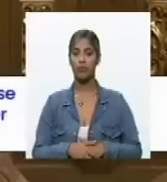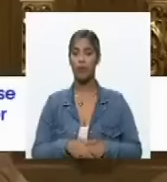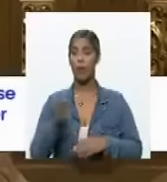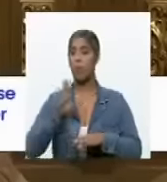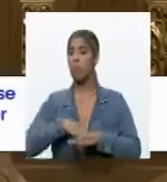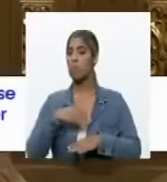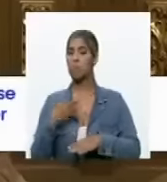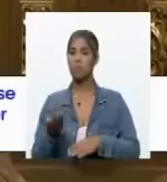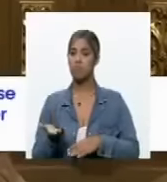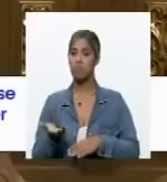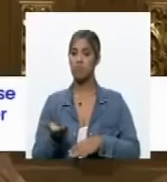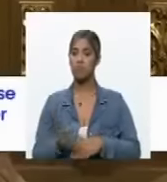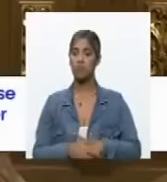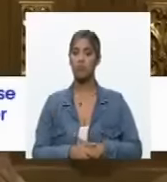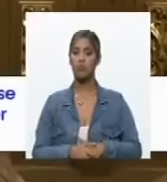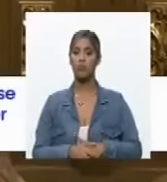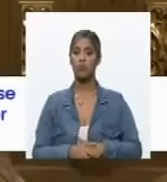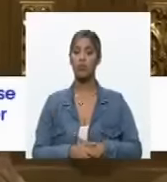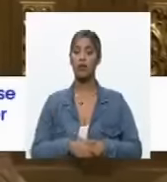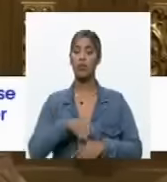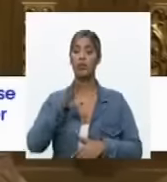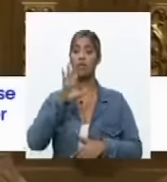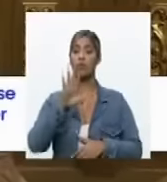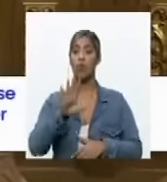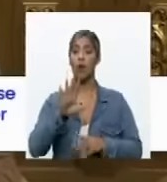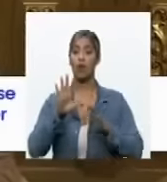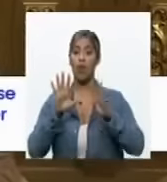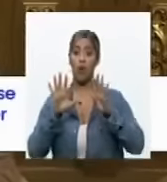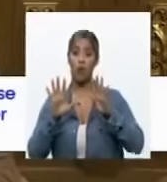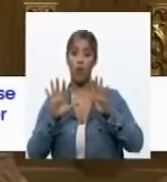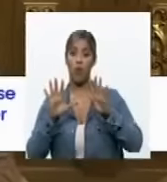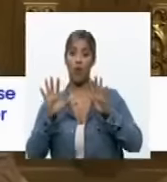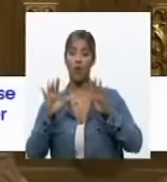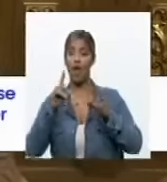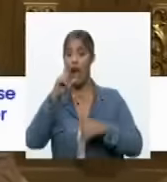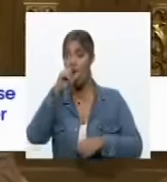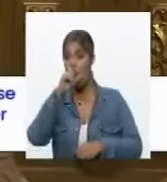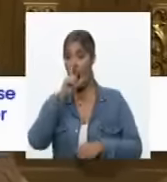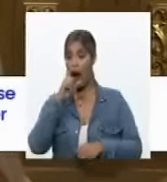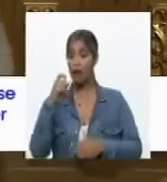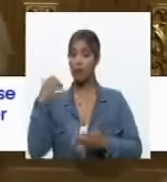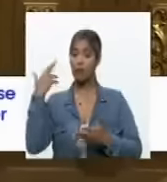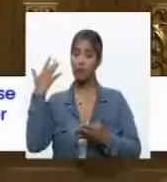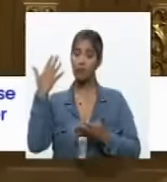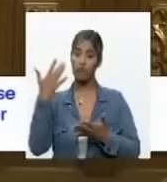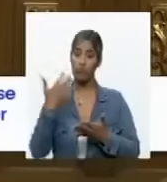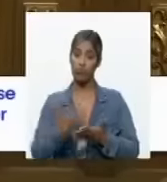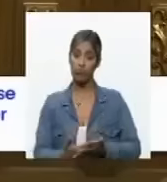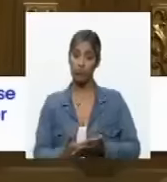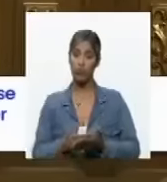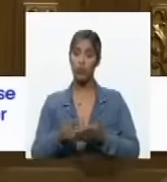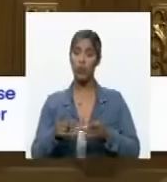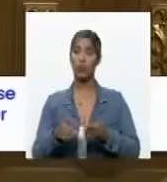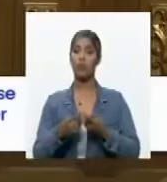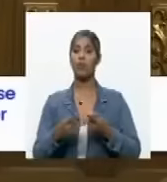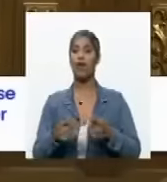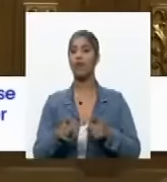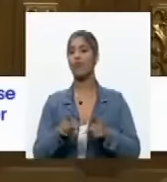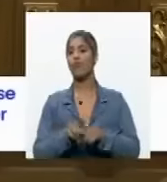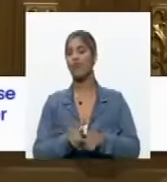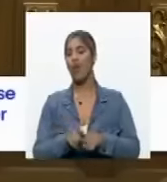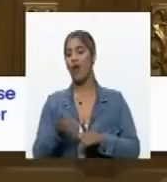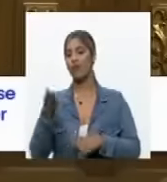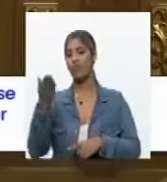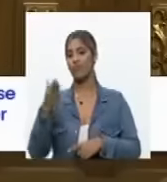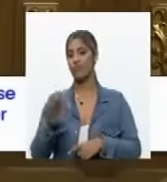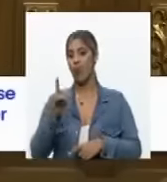Porque es el 59 aniversario de la muerte de